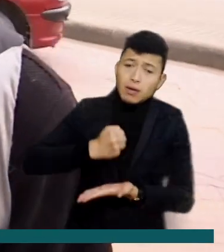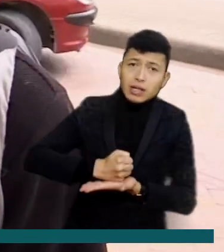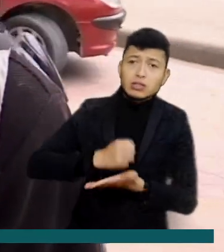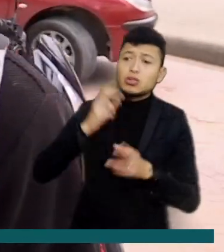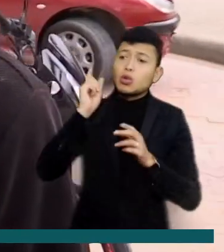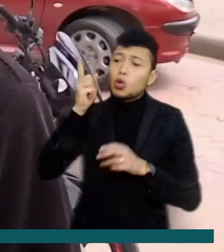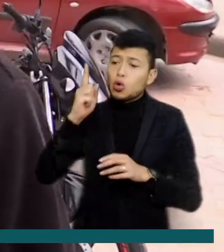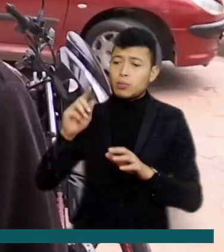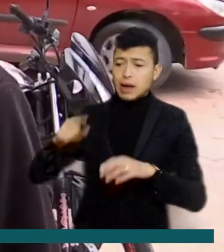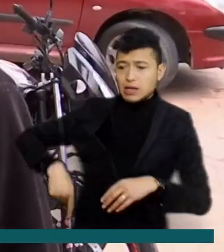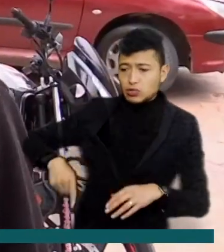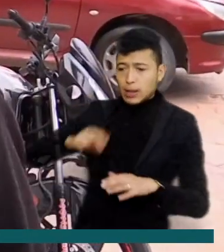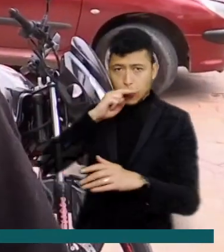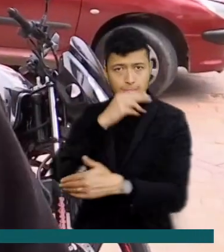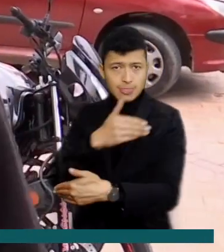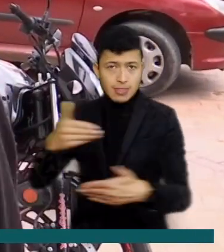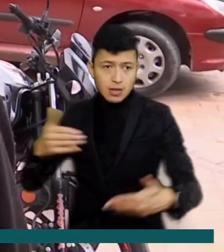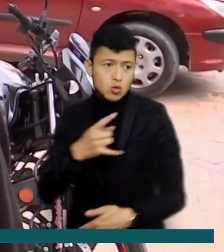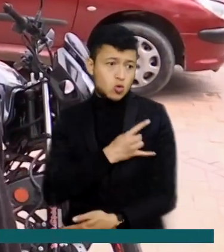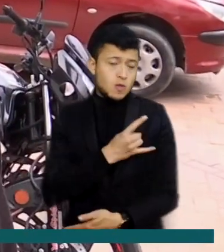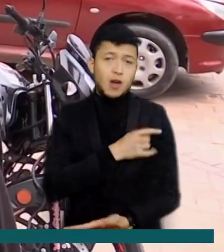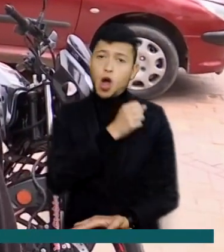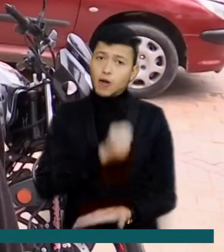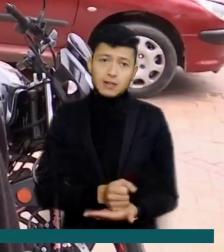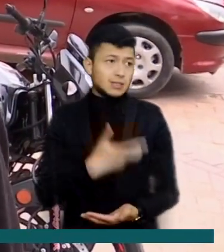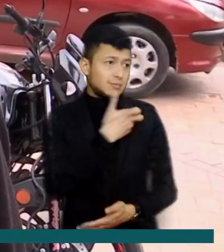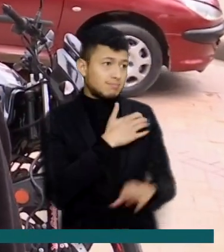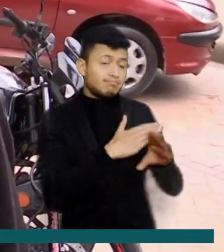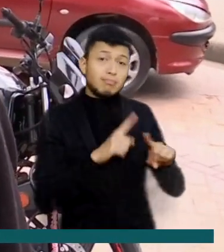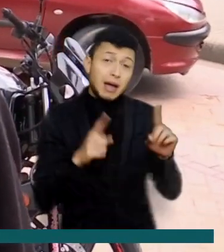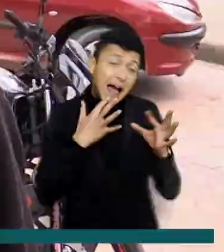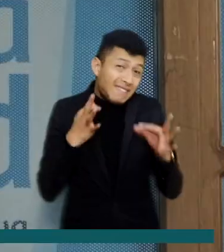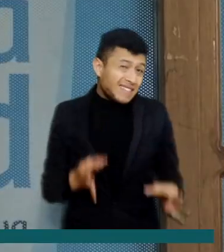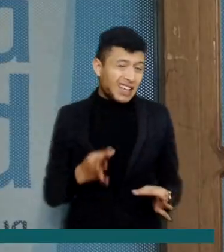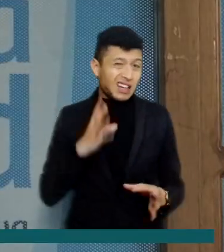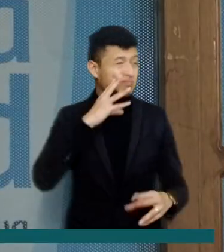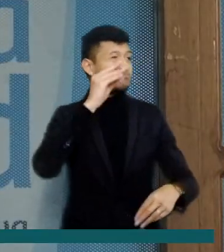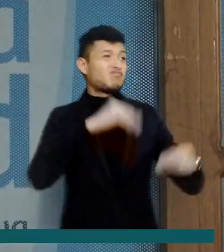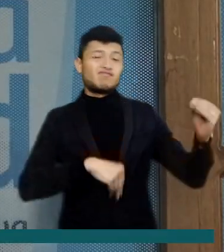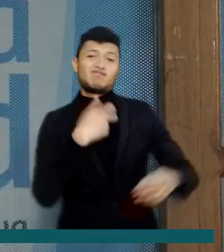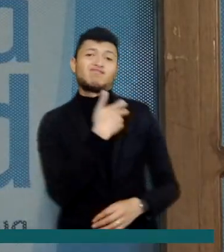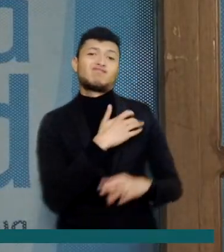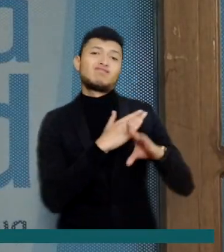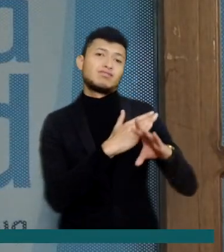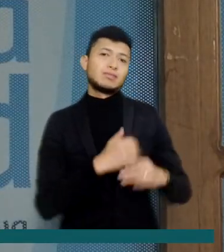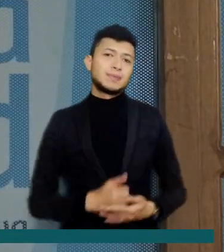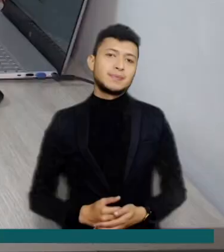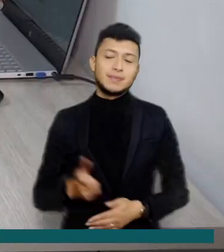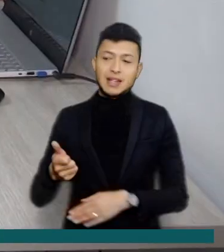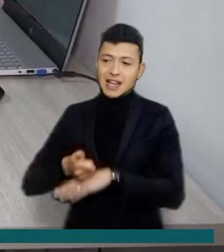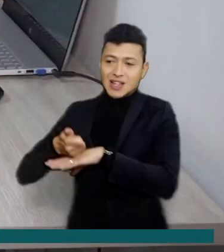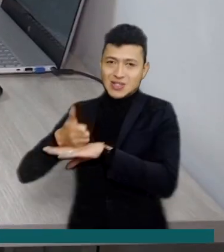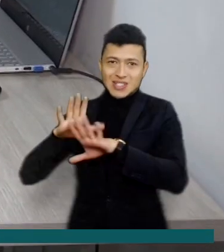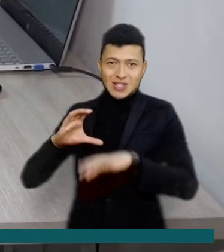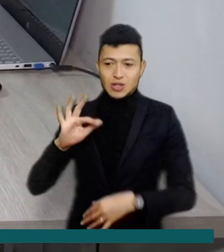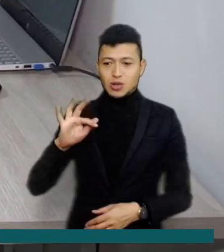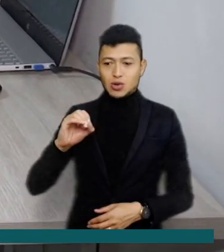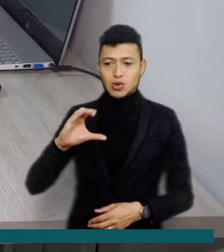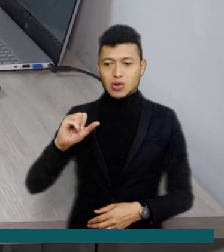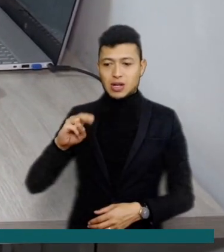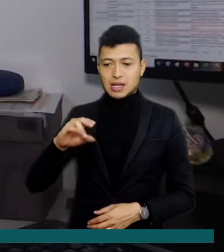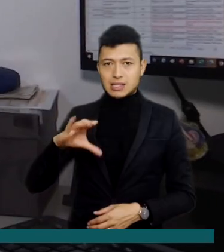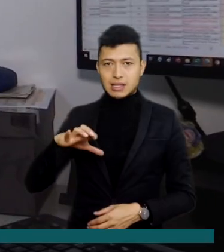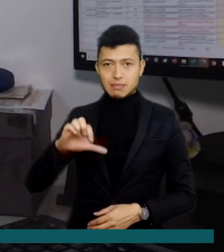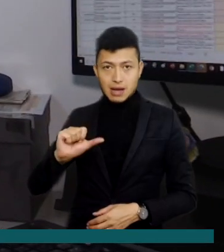por lo de la escuela de los niños, y nosotros por lo de la universidad, pero la verdad no estamos de acuerdo. Autoridades de Tocancipá atribuyen la poca